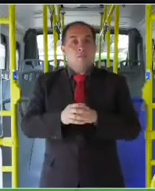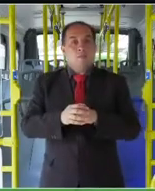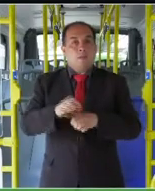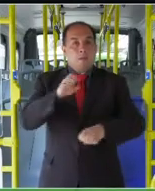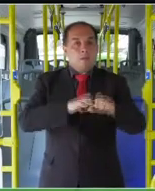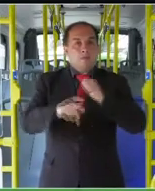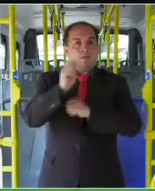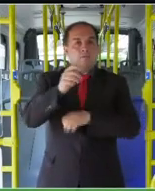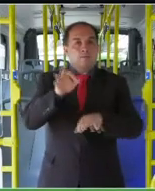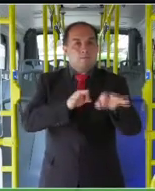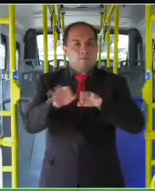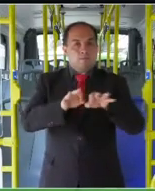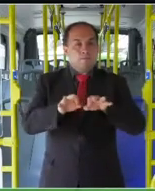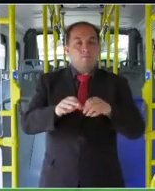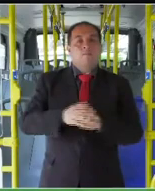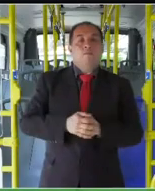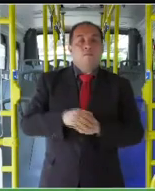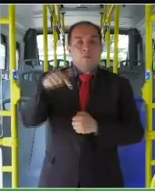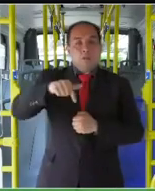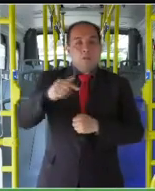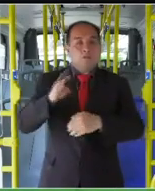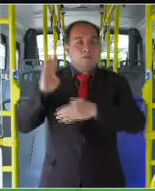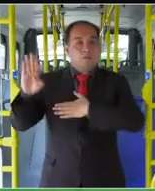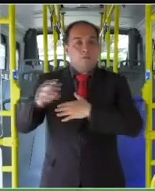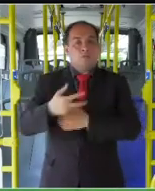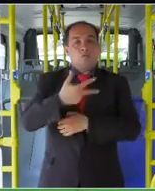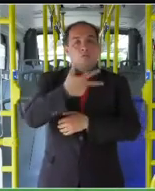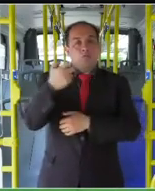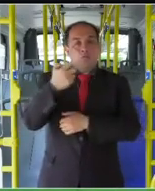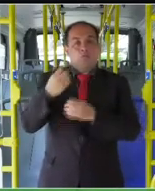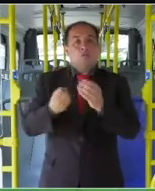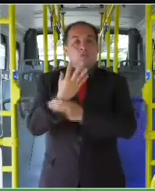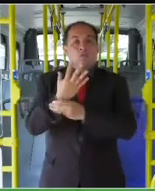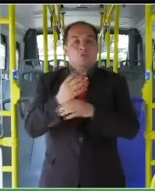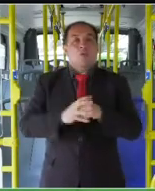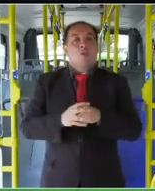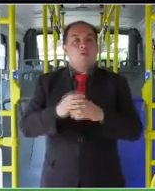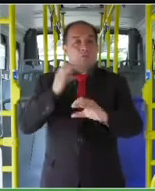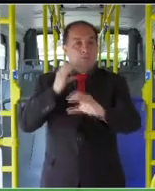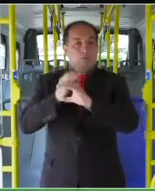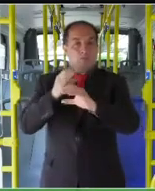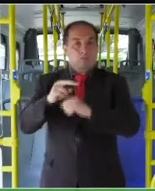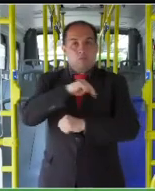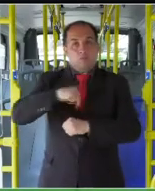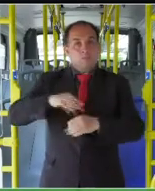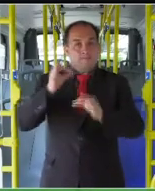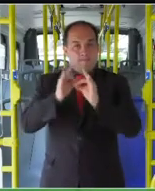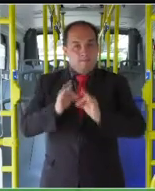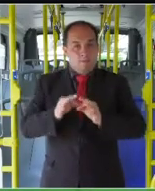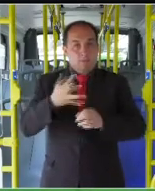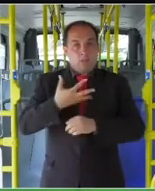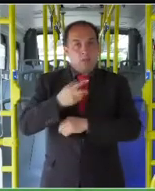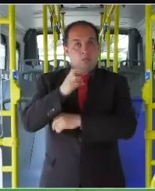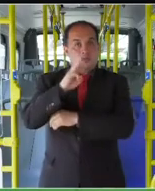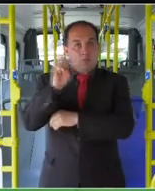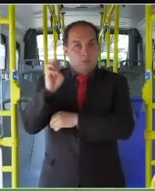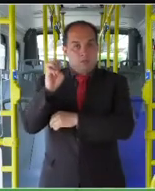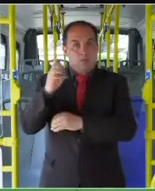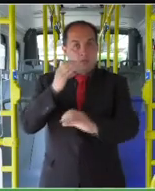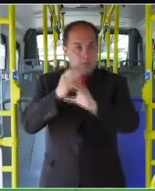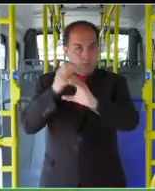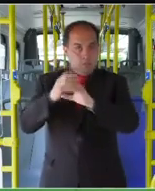trabajadores. Y aquí nos hemos comprometido 800 nuevos autobuses, lo vamos a cumplir, ya llevamos 300